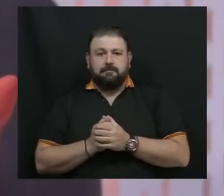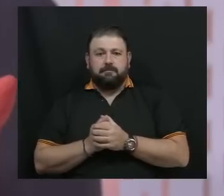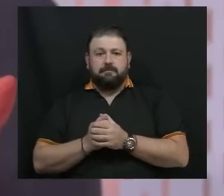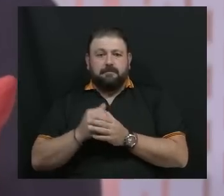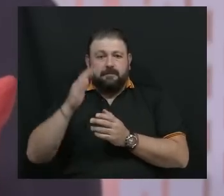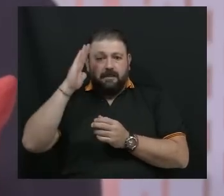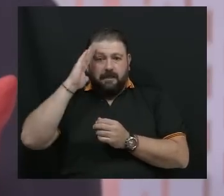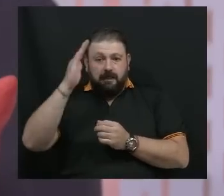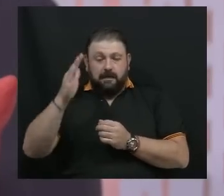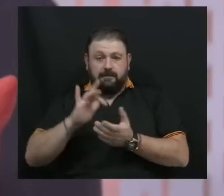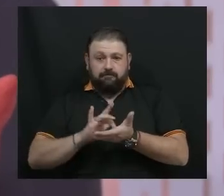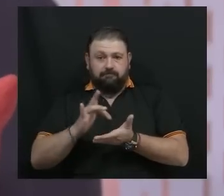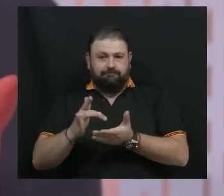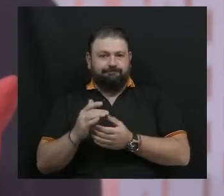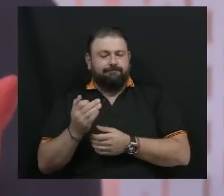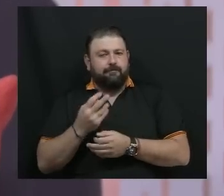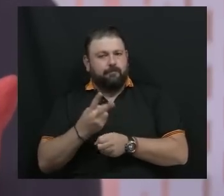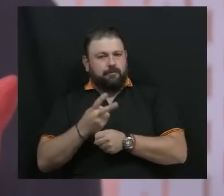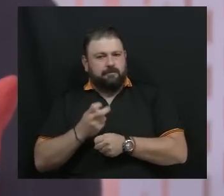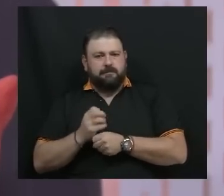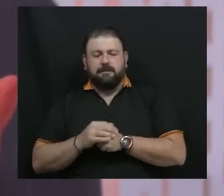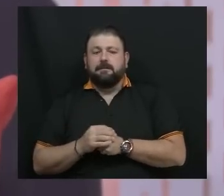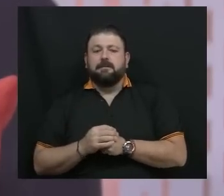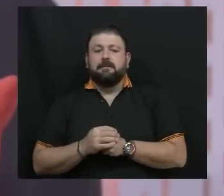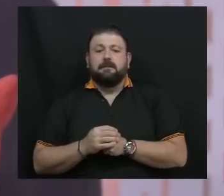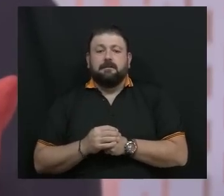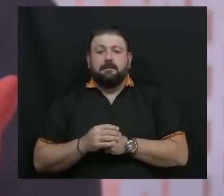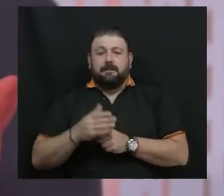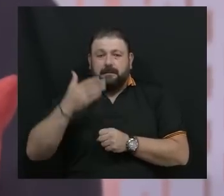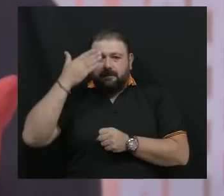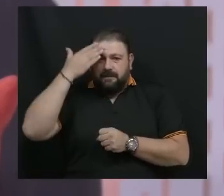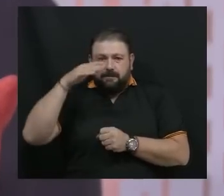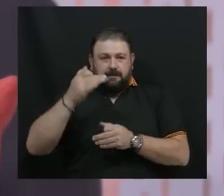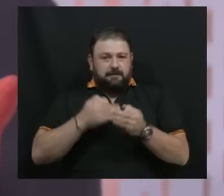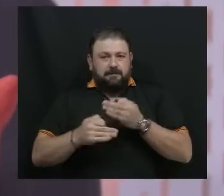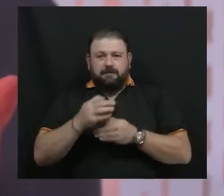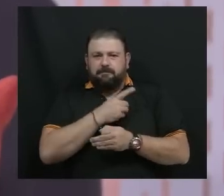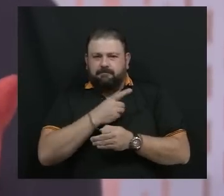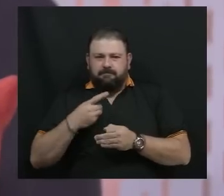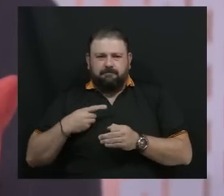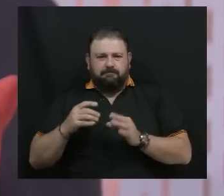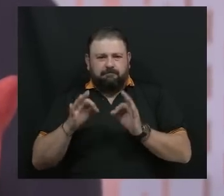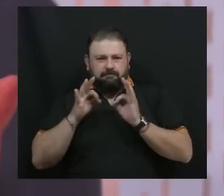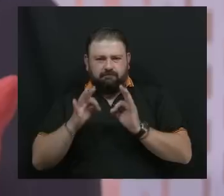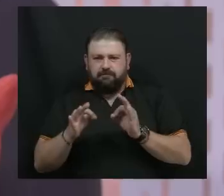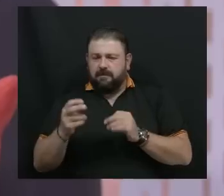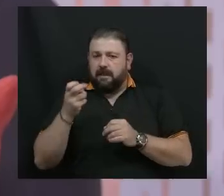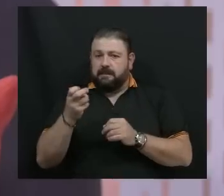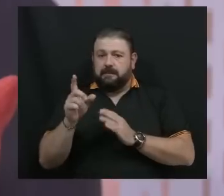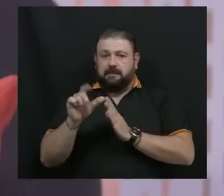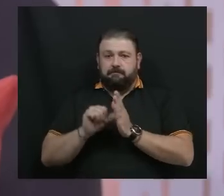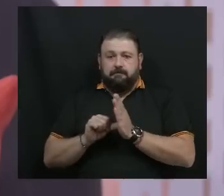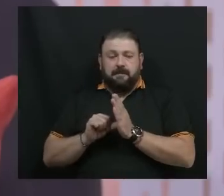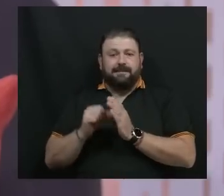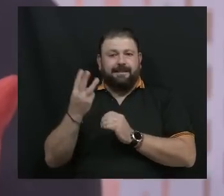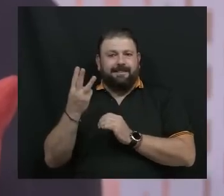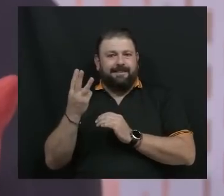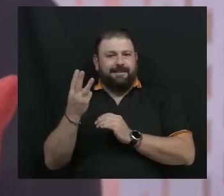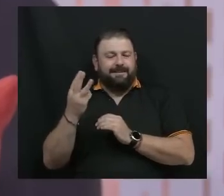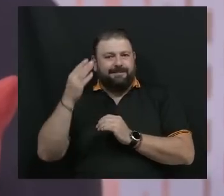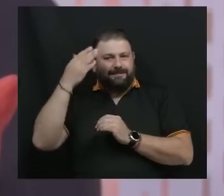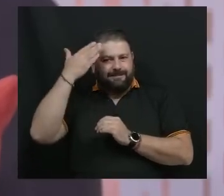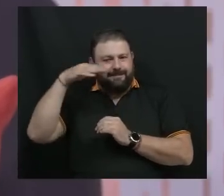por la invitación. Y tal cual como mencionas, ¿no? Recuerden solamente especificar, cierras marzo o abres abril. Tienes hasta el día